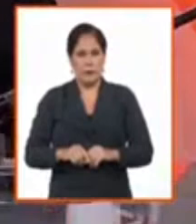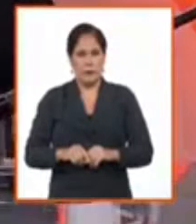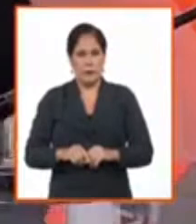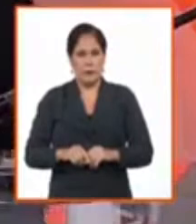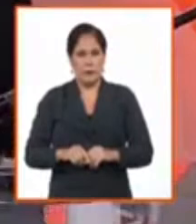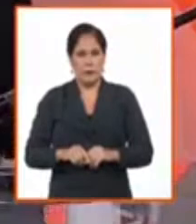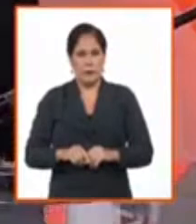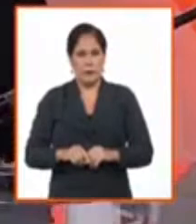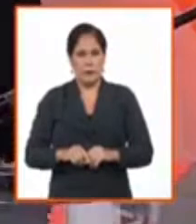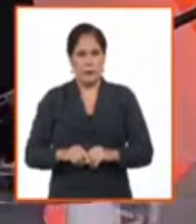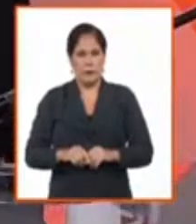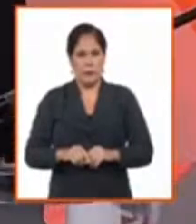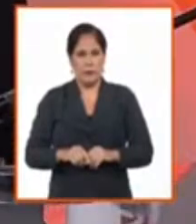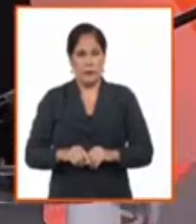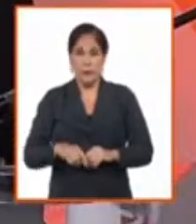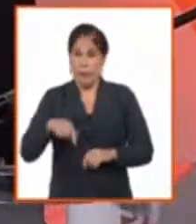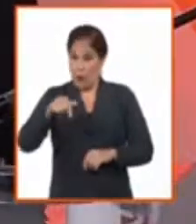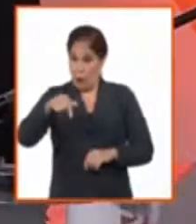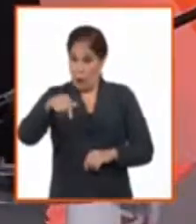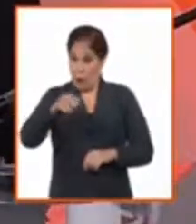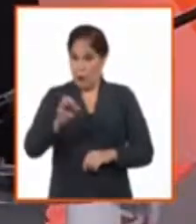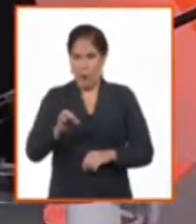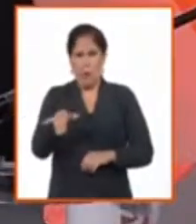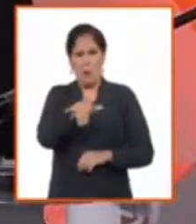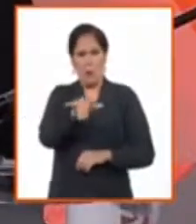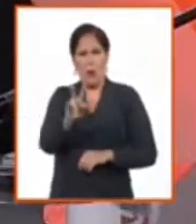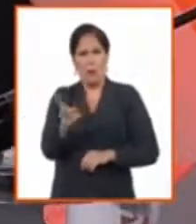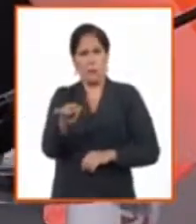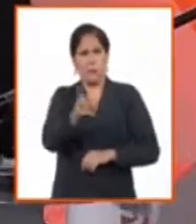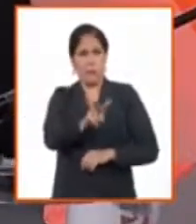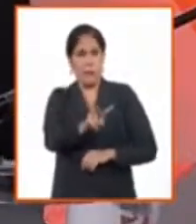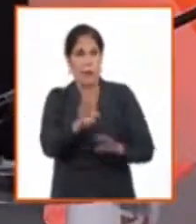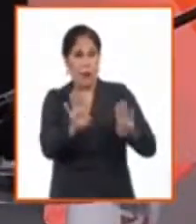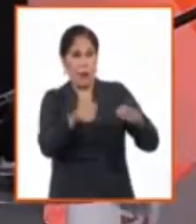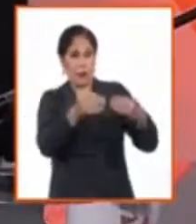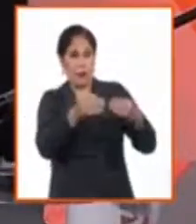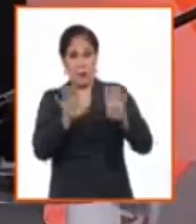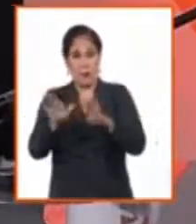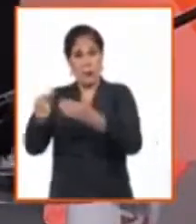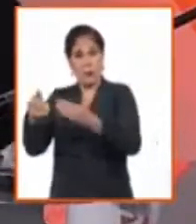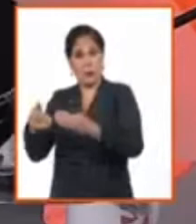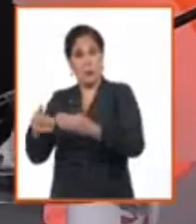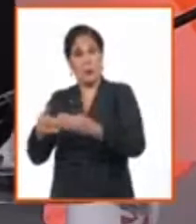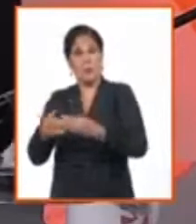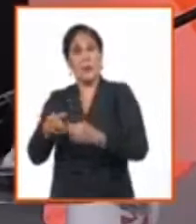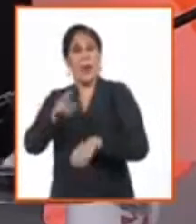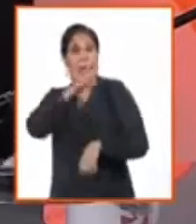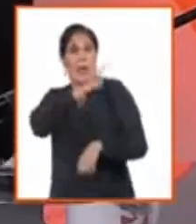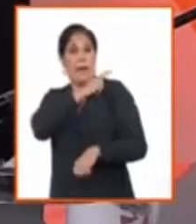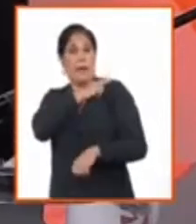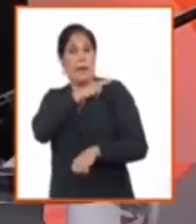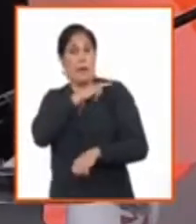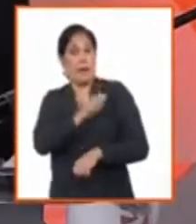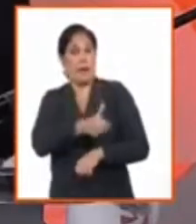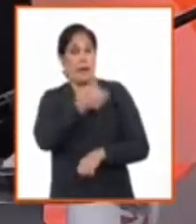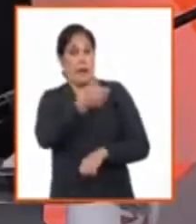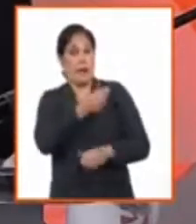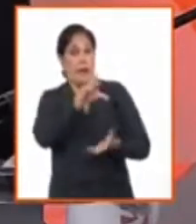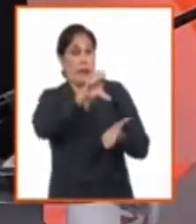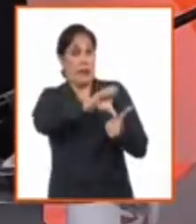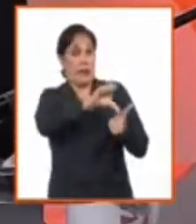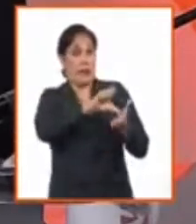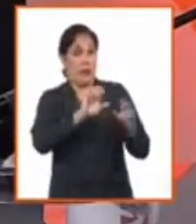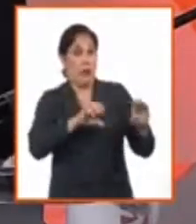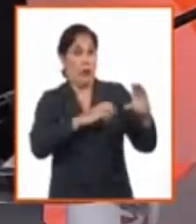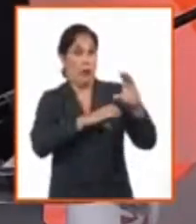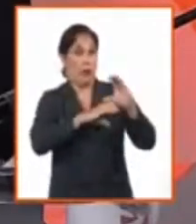bueno está ocurriendo casi en simultáneo la clausura de ambos encuentros el de los mandatarios en el centro de convenciones de